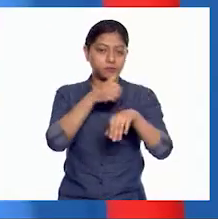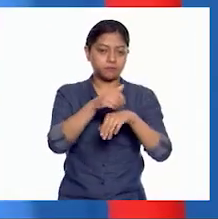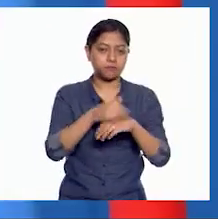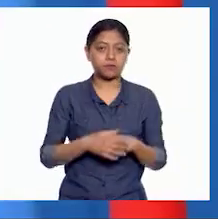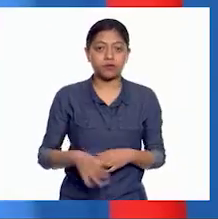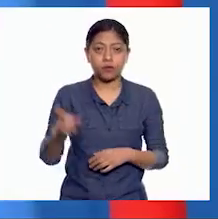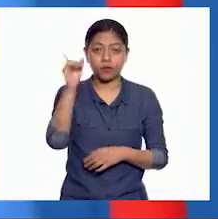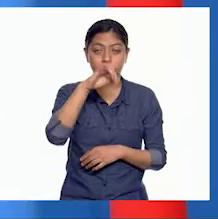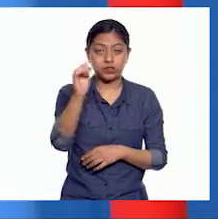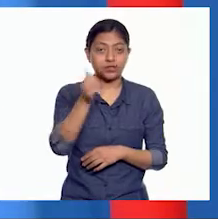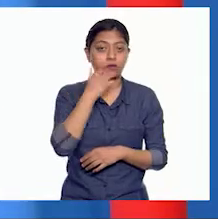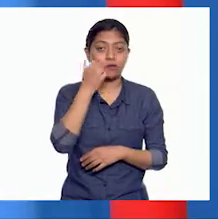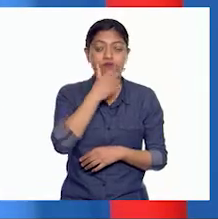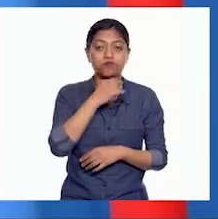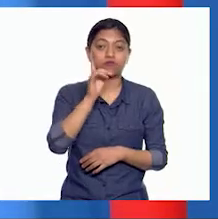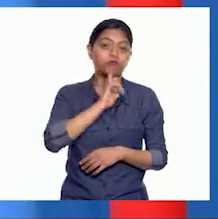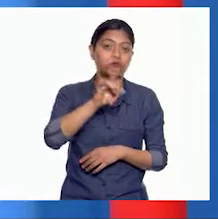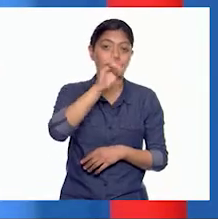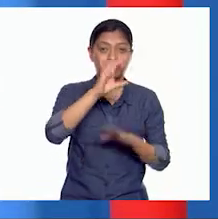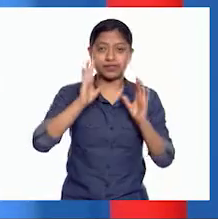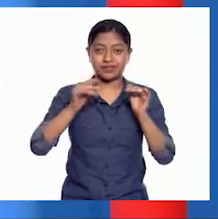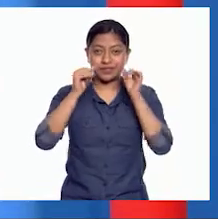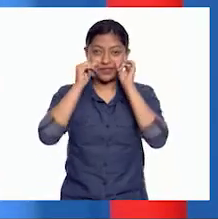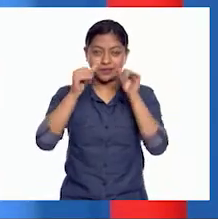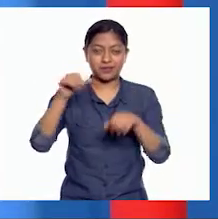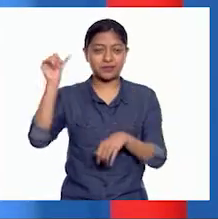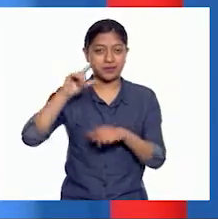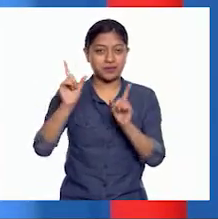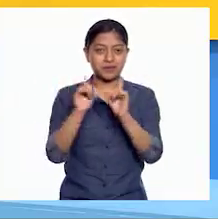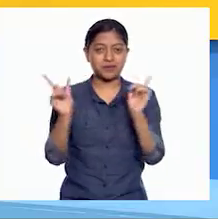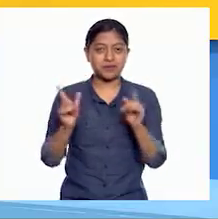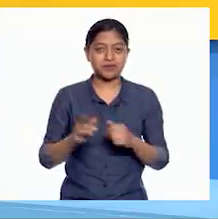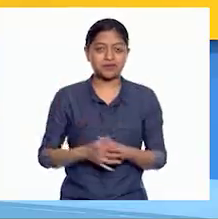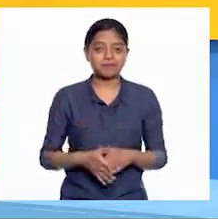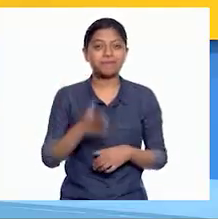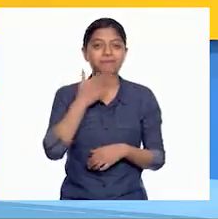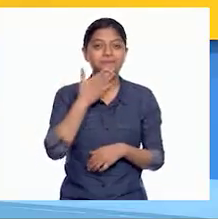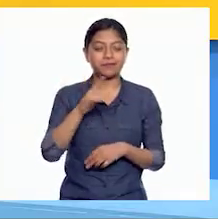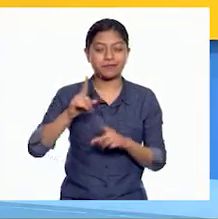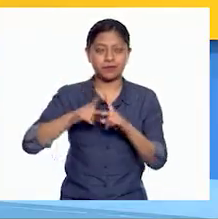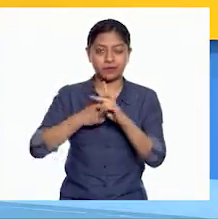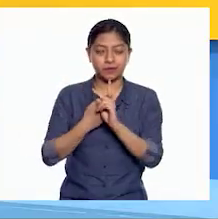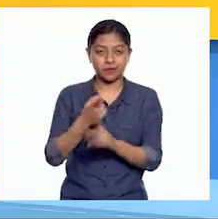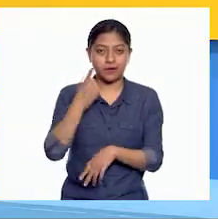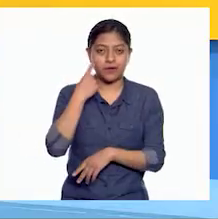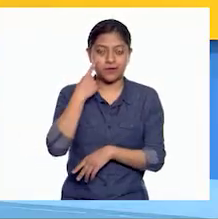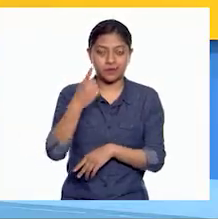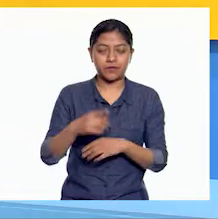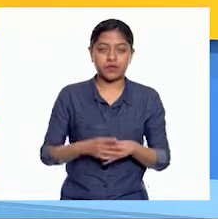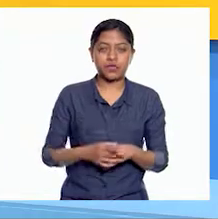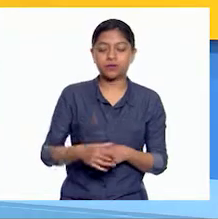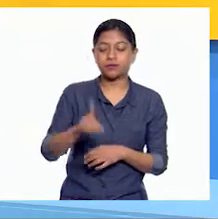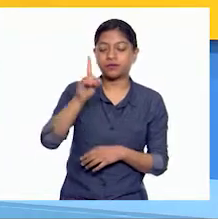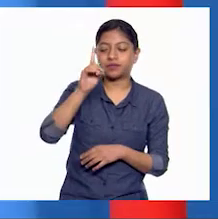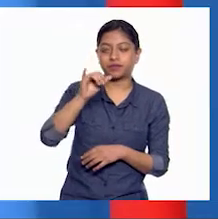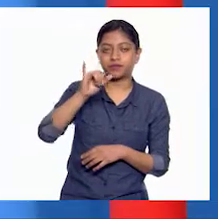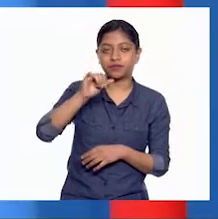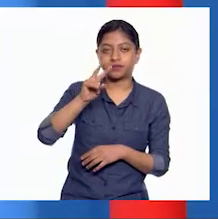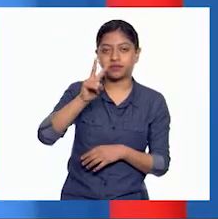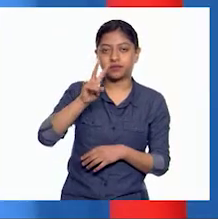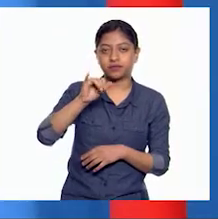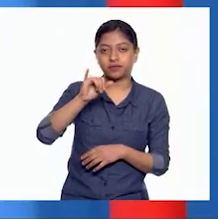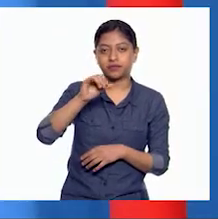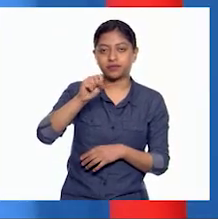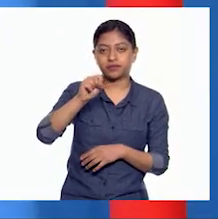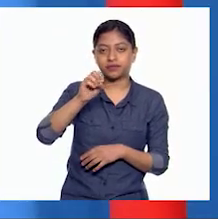Los alumnos y las alumnas ya estamos atentos para empezar, maestra. Empecemos con una subasta de divisores. ¿Qué te parece?